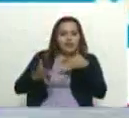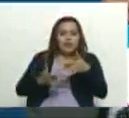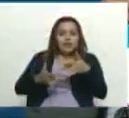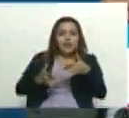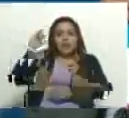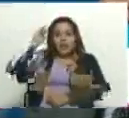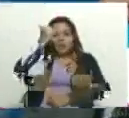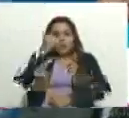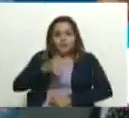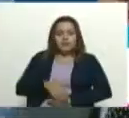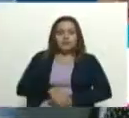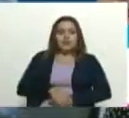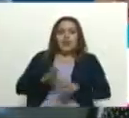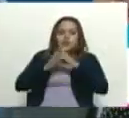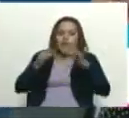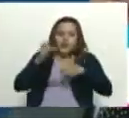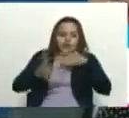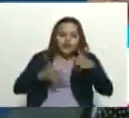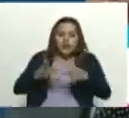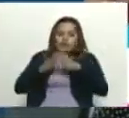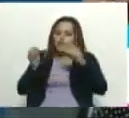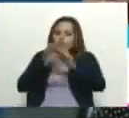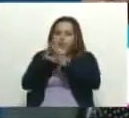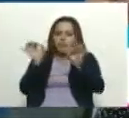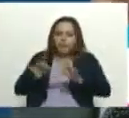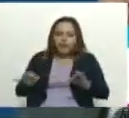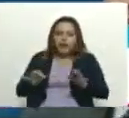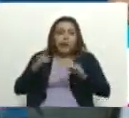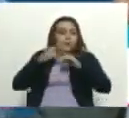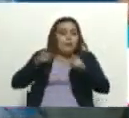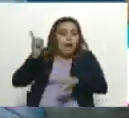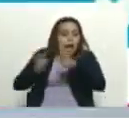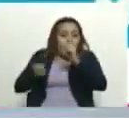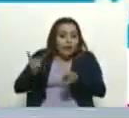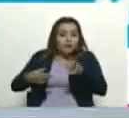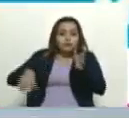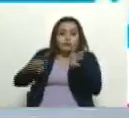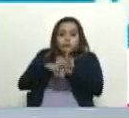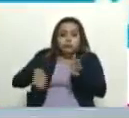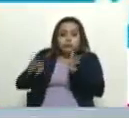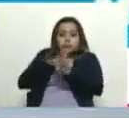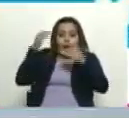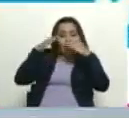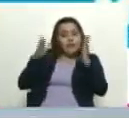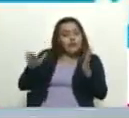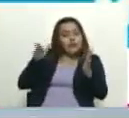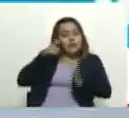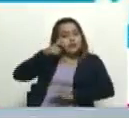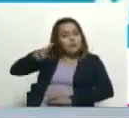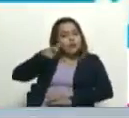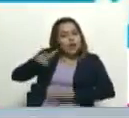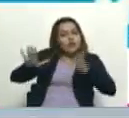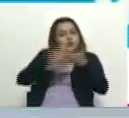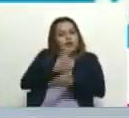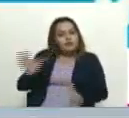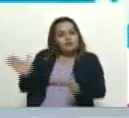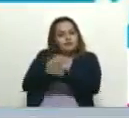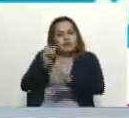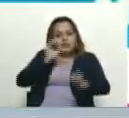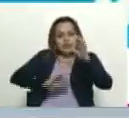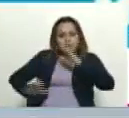Yaracuy, toda la actividad de todo tipo. Pero si algo permanentemente él está pendiente es de los logros